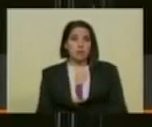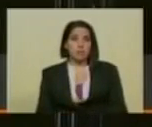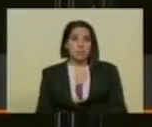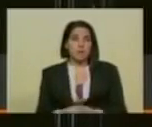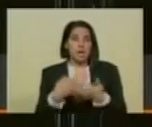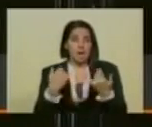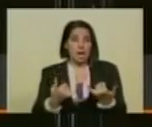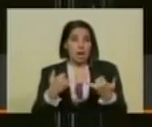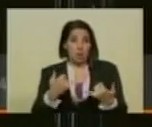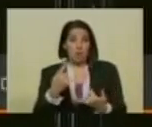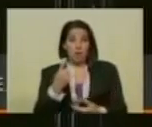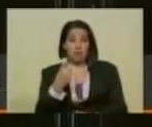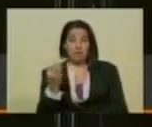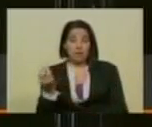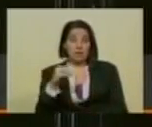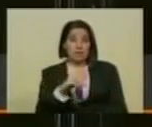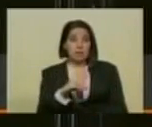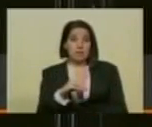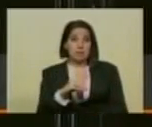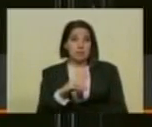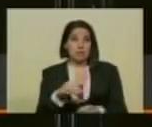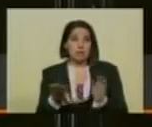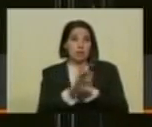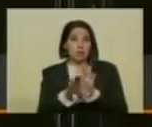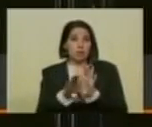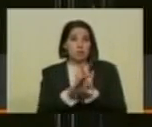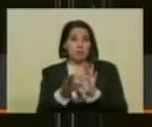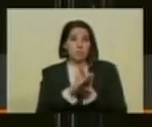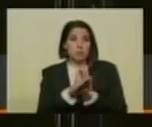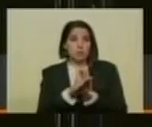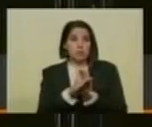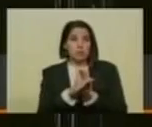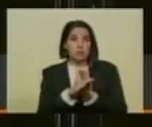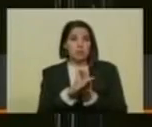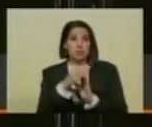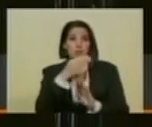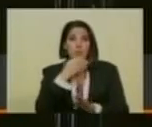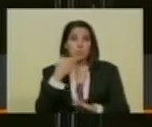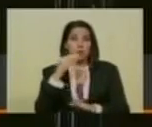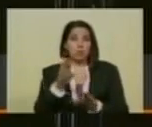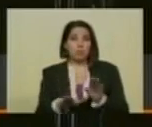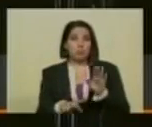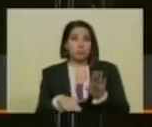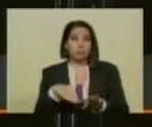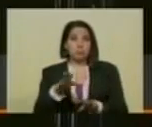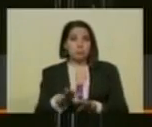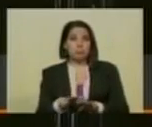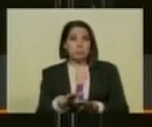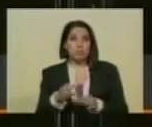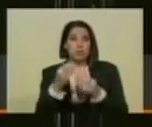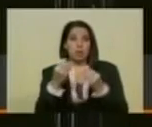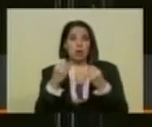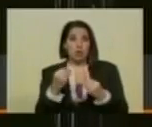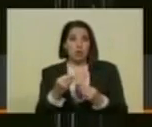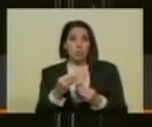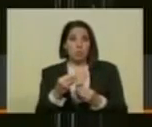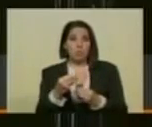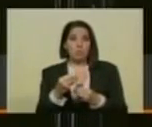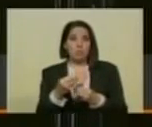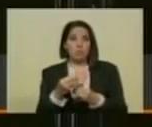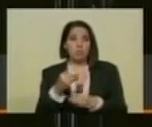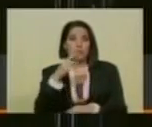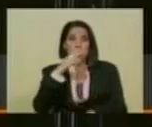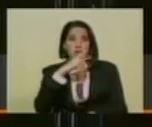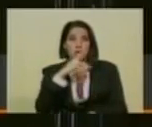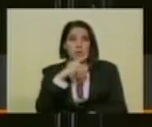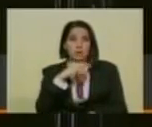Ahora es que le falta todavía a la constituyente dar los grandes pasos a través de los actos constituyentes, de los decretos, de